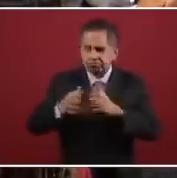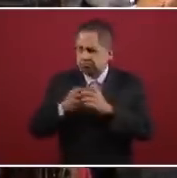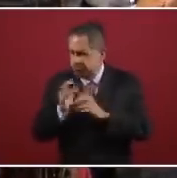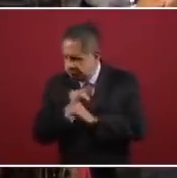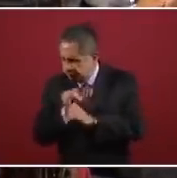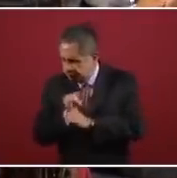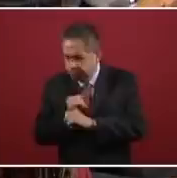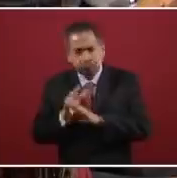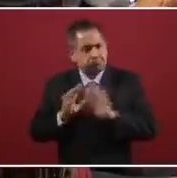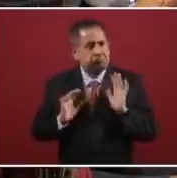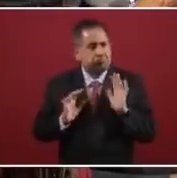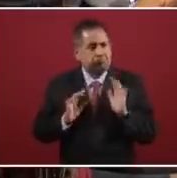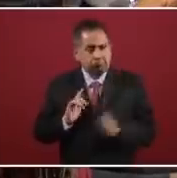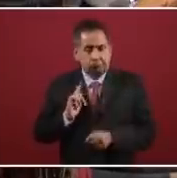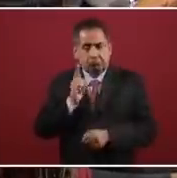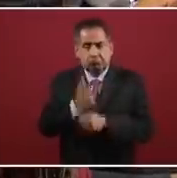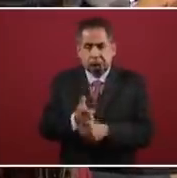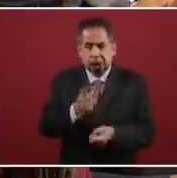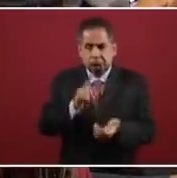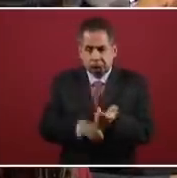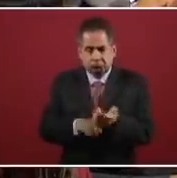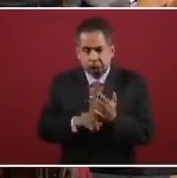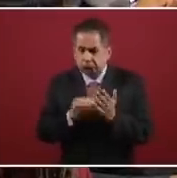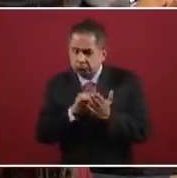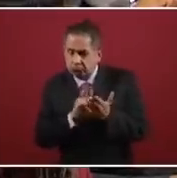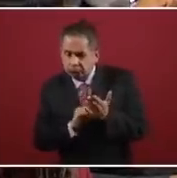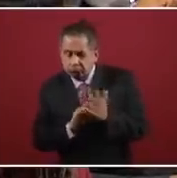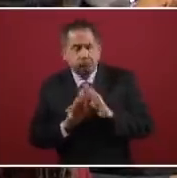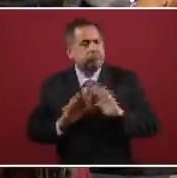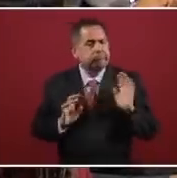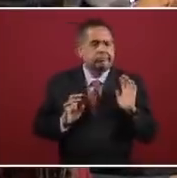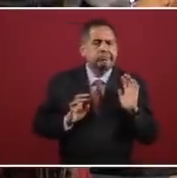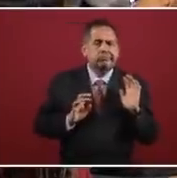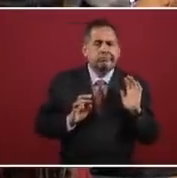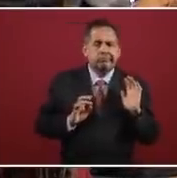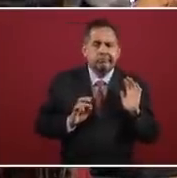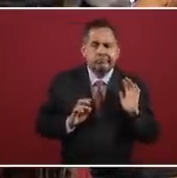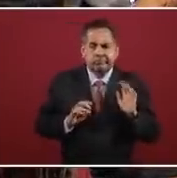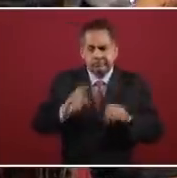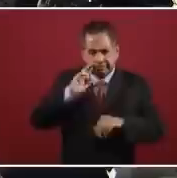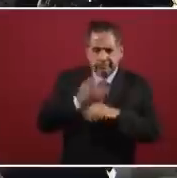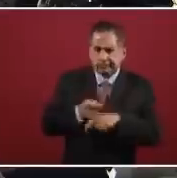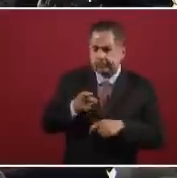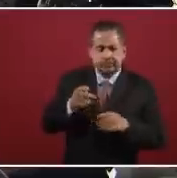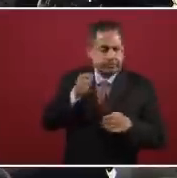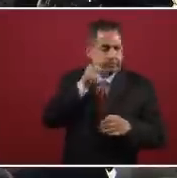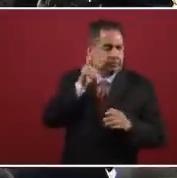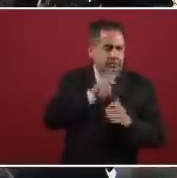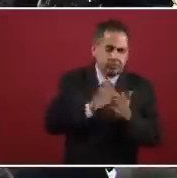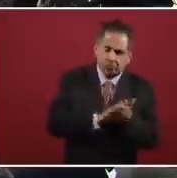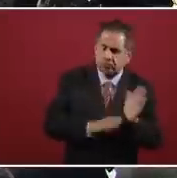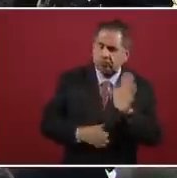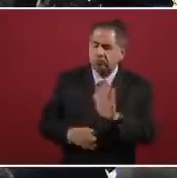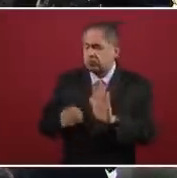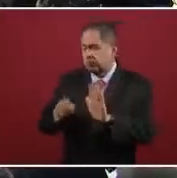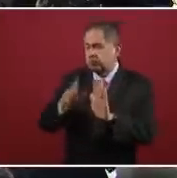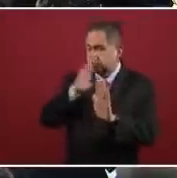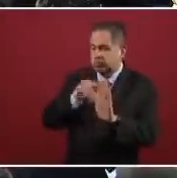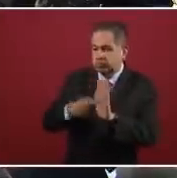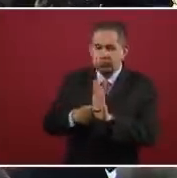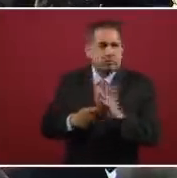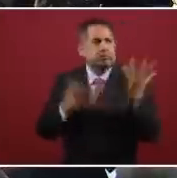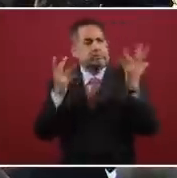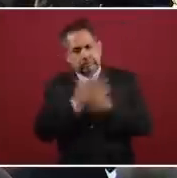investigue y que una vez que formulen los cargos, ella sea la que tiene que comprobar que hay un delito, un ilícito o